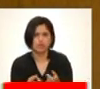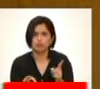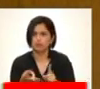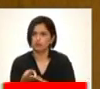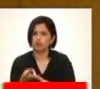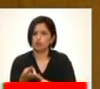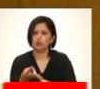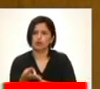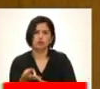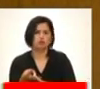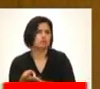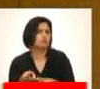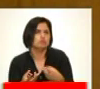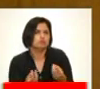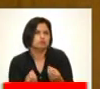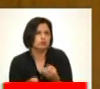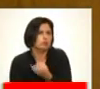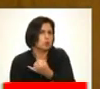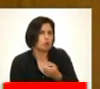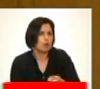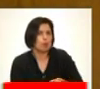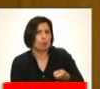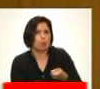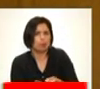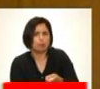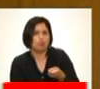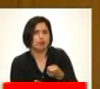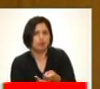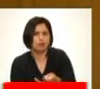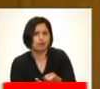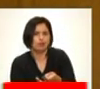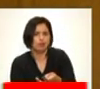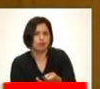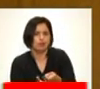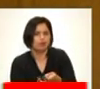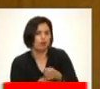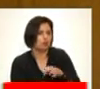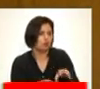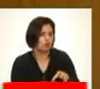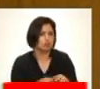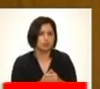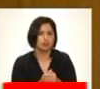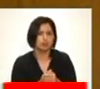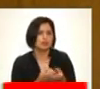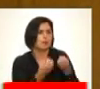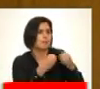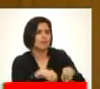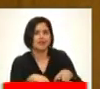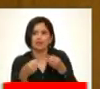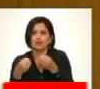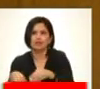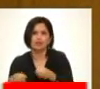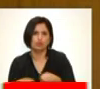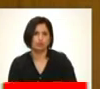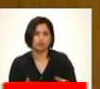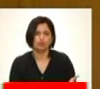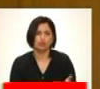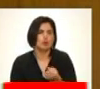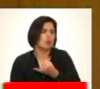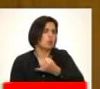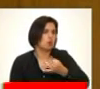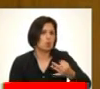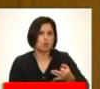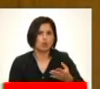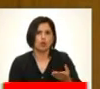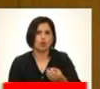máquinas incendiadas, cuántos cientos de equipamientos materiales evidentemente perdidos? ¿Cuándo, en definitiva, se va a